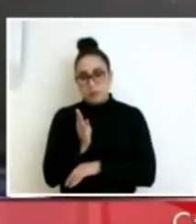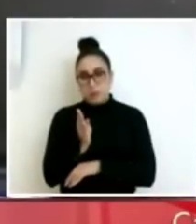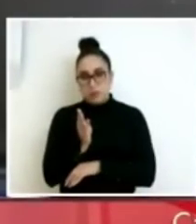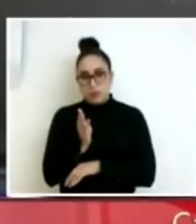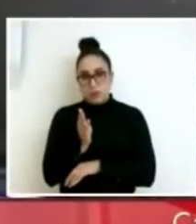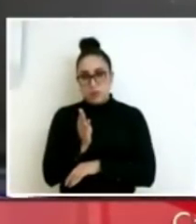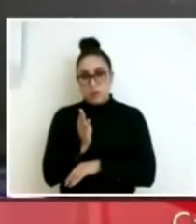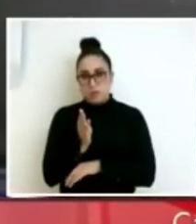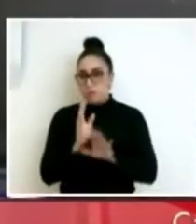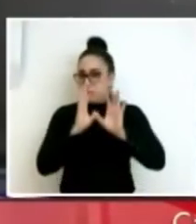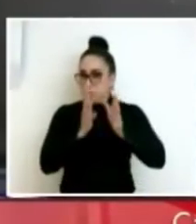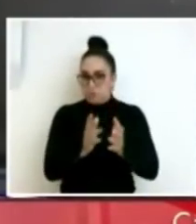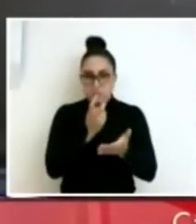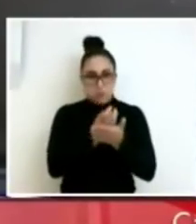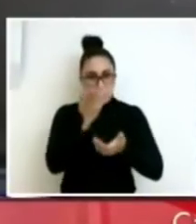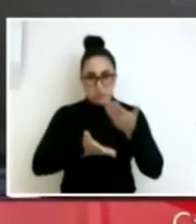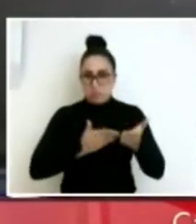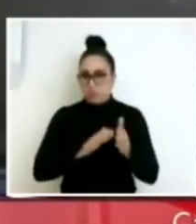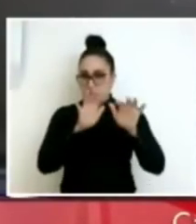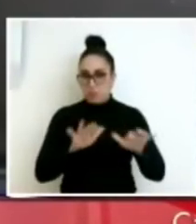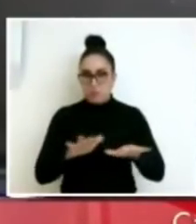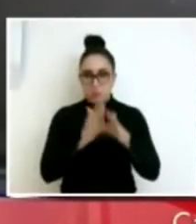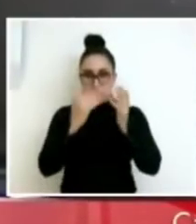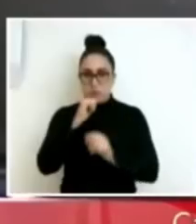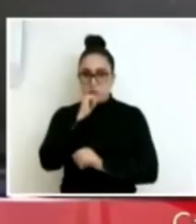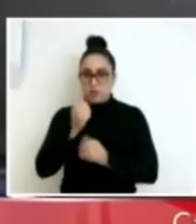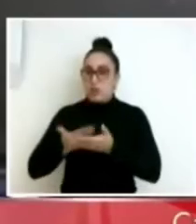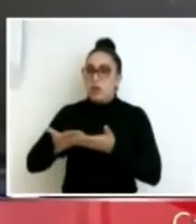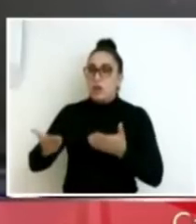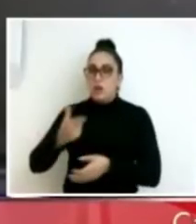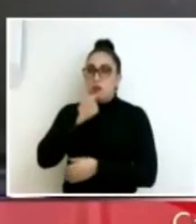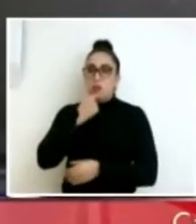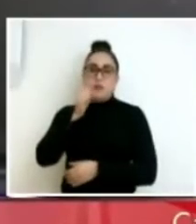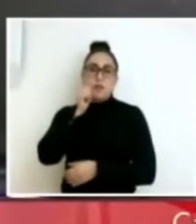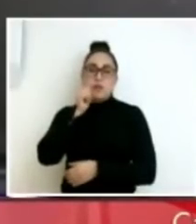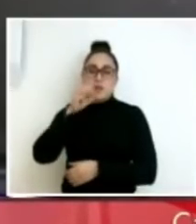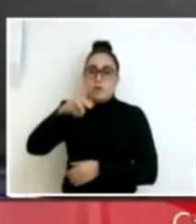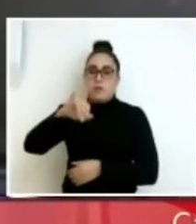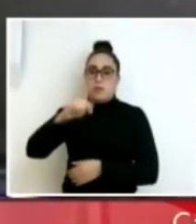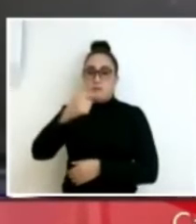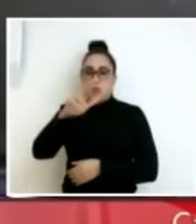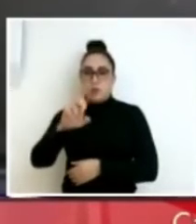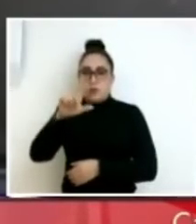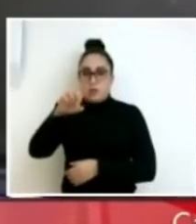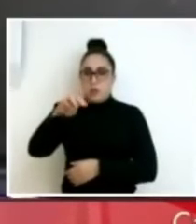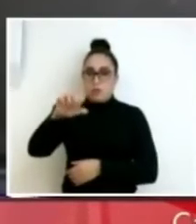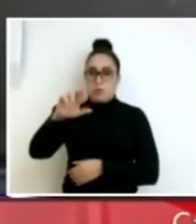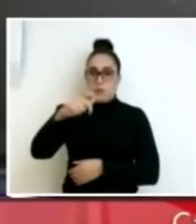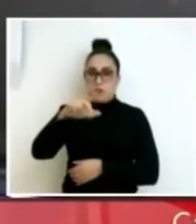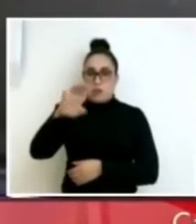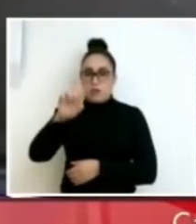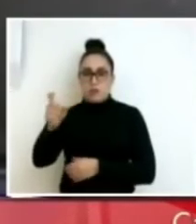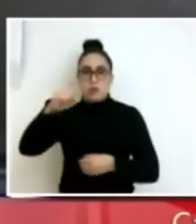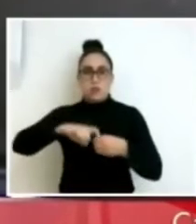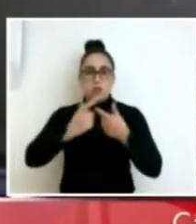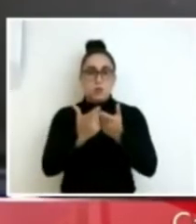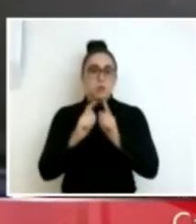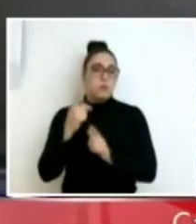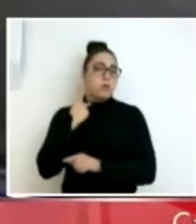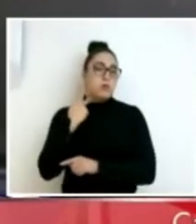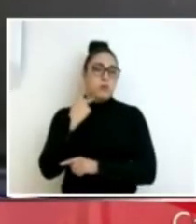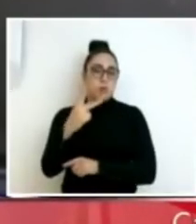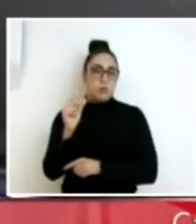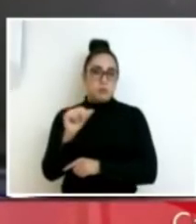reservado queda en sus términos. Tiene el uso de la palabra el senador Miguel Márquez Márquez del Partido Acción Nacional para